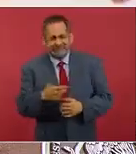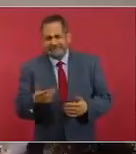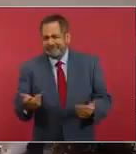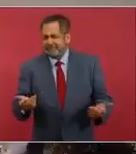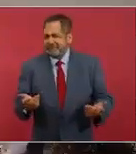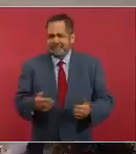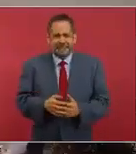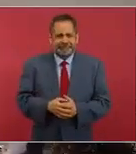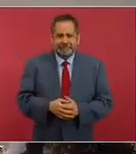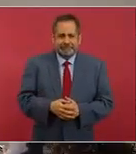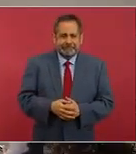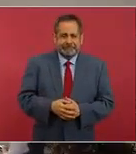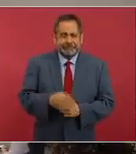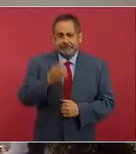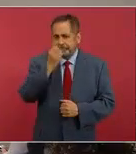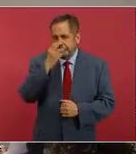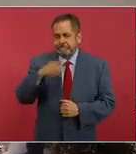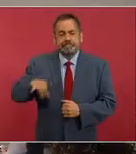porque